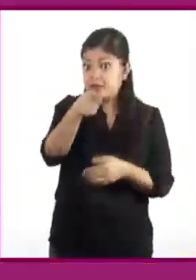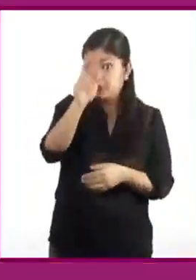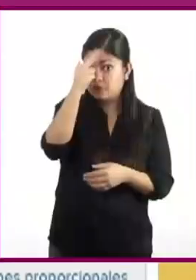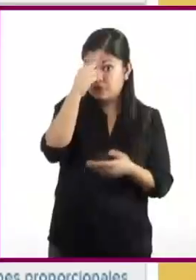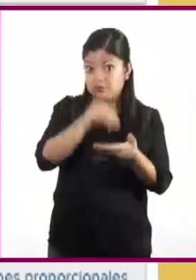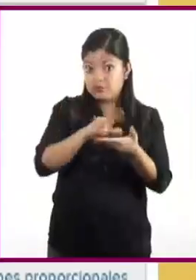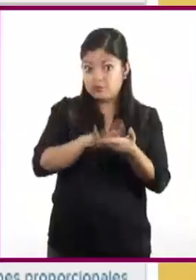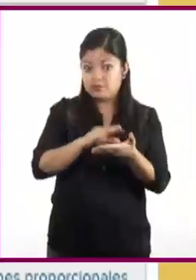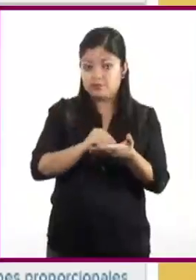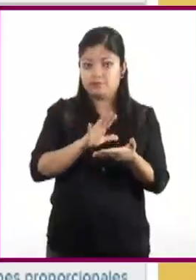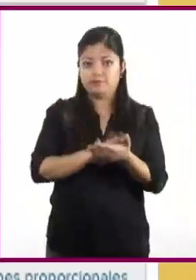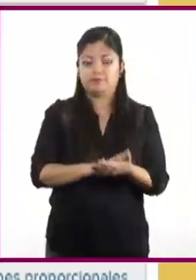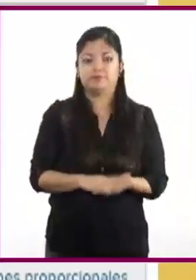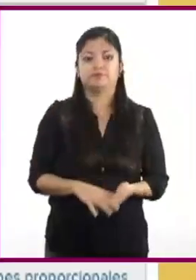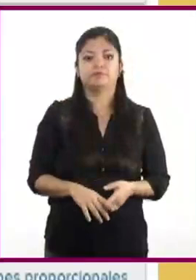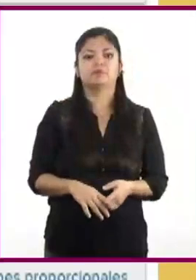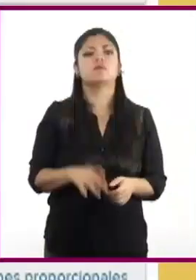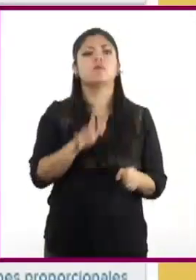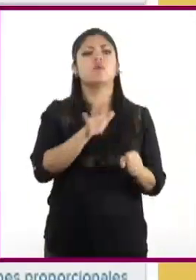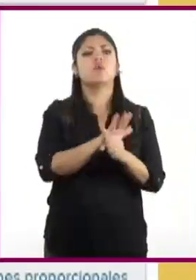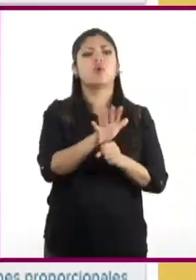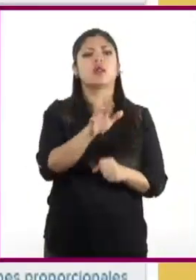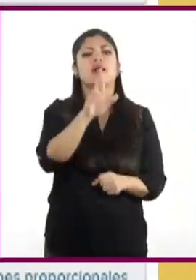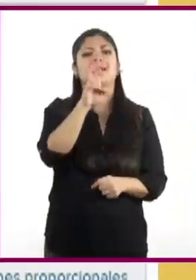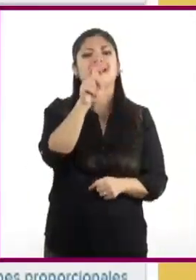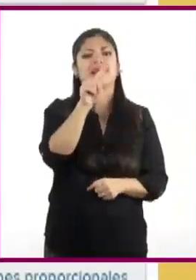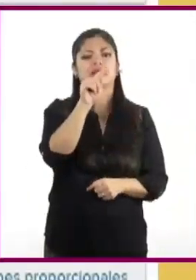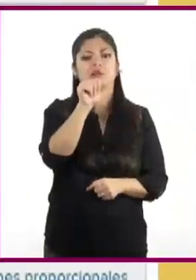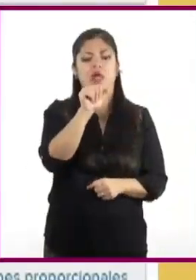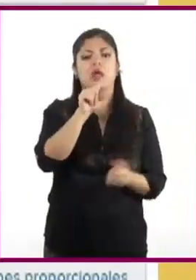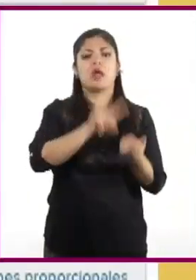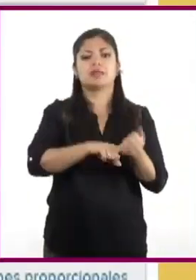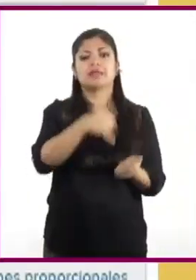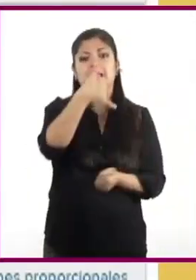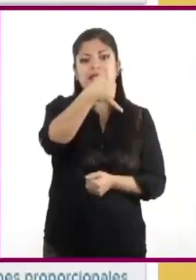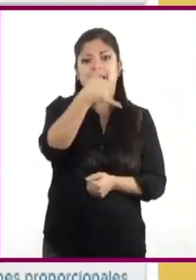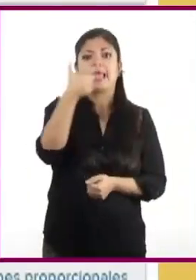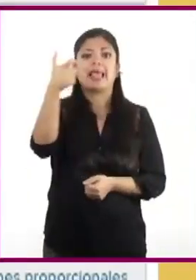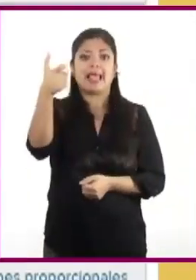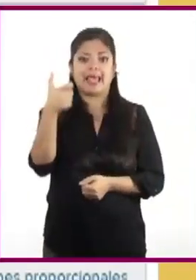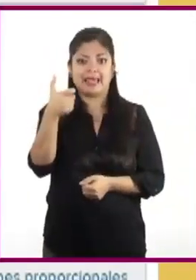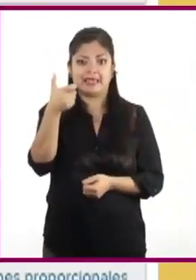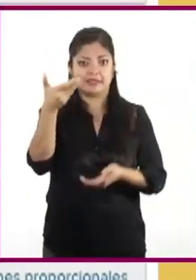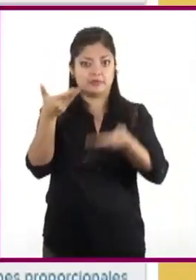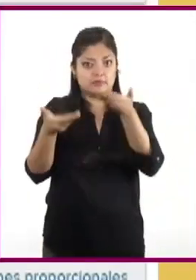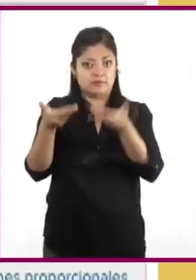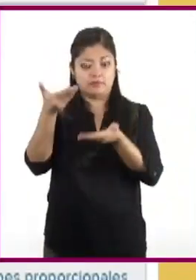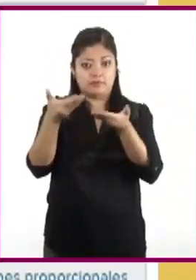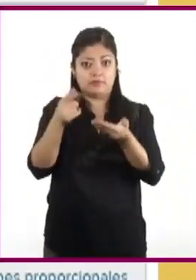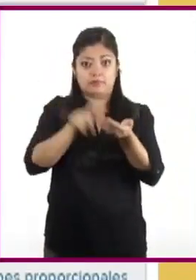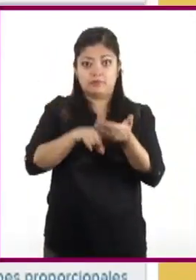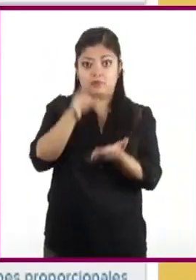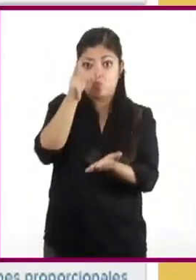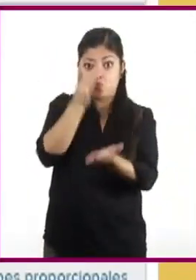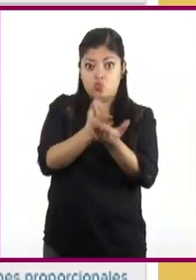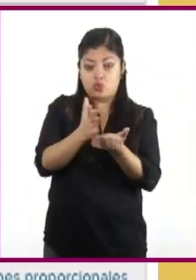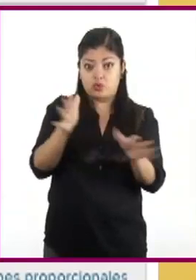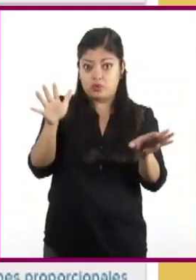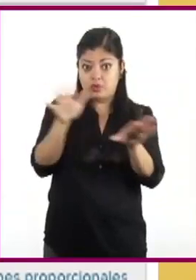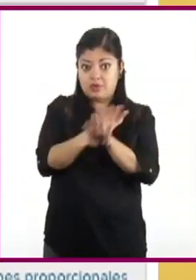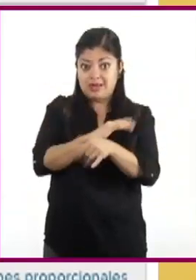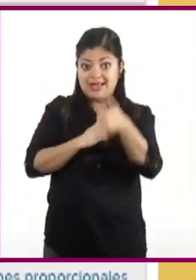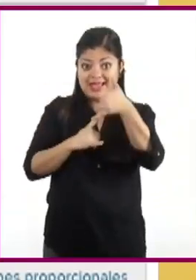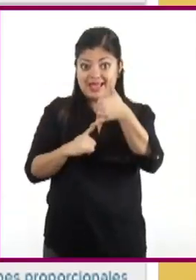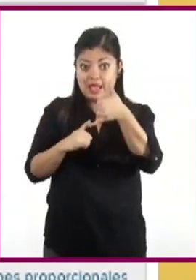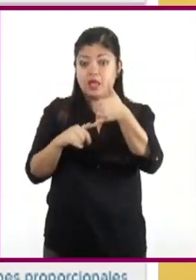notas. Traza la recta que representa una relación proporcional entre y y x, donde la tasa unitaria de cambio de y respecto